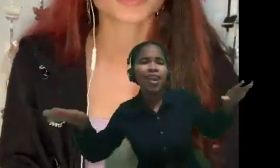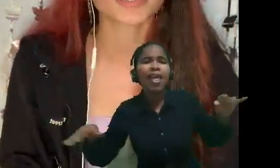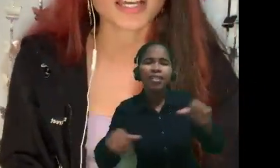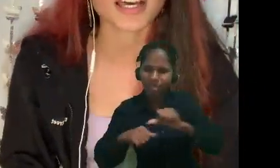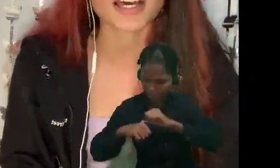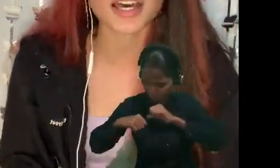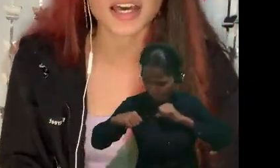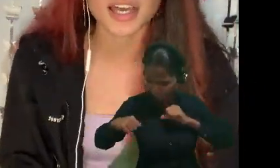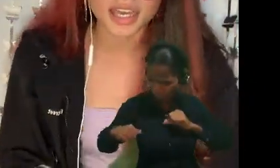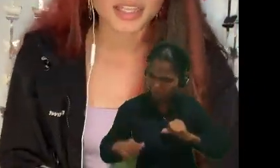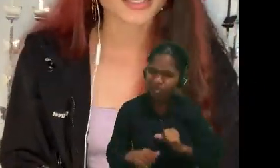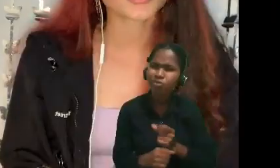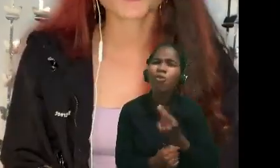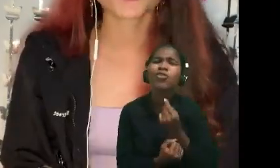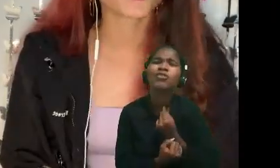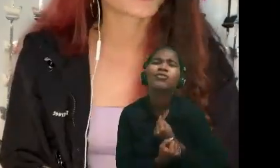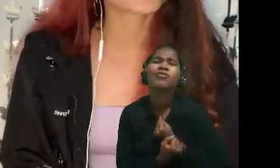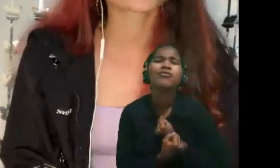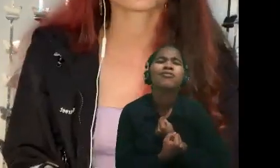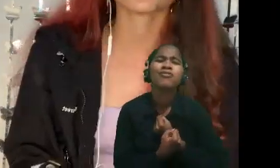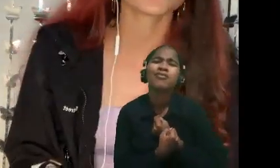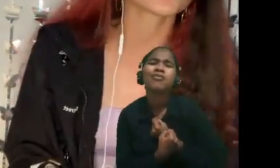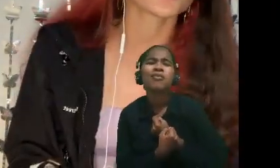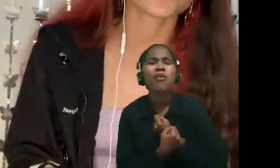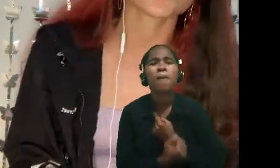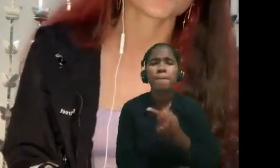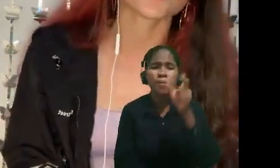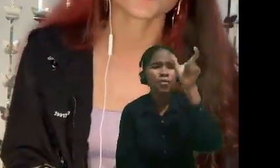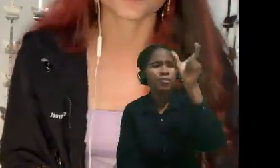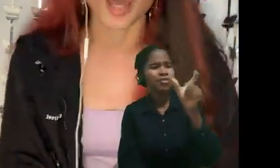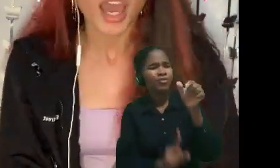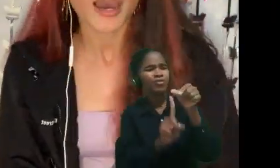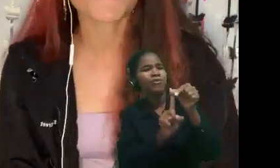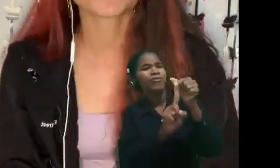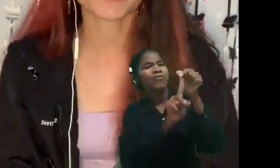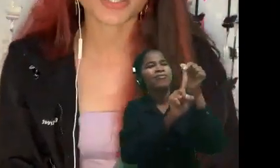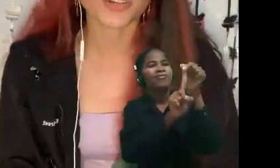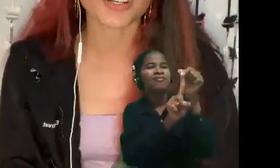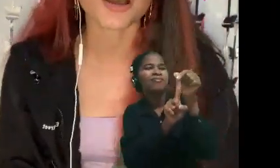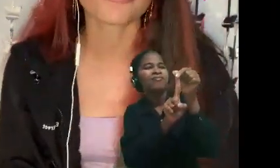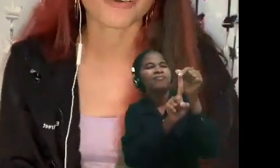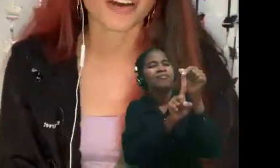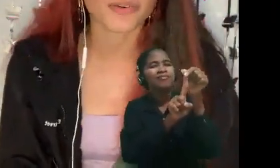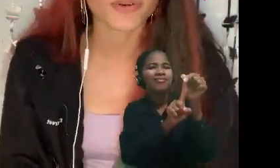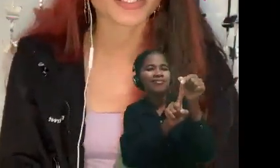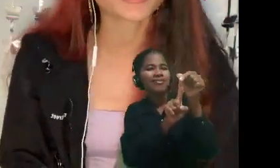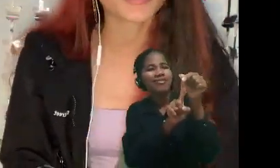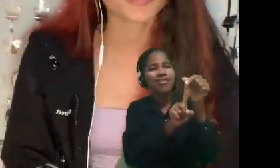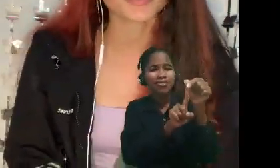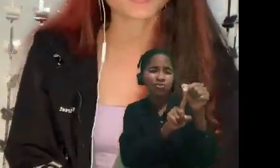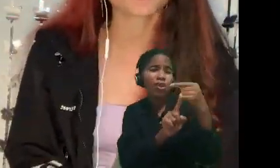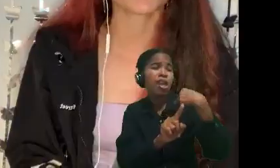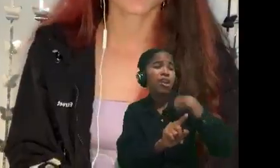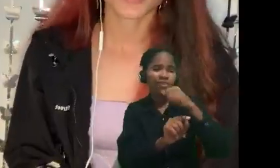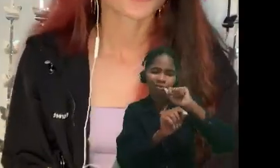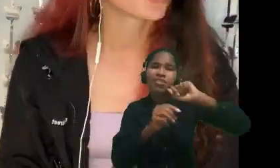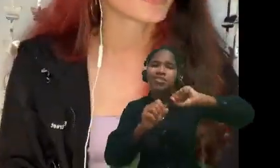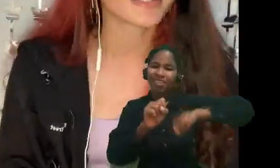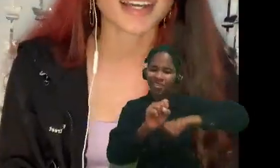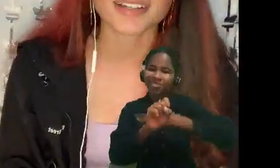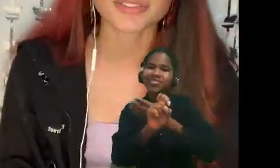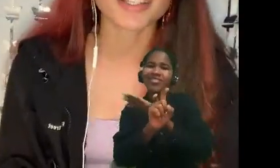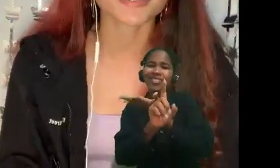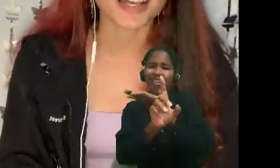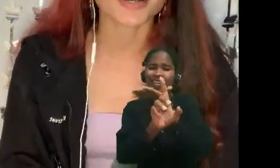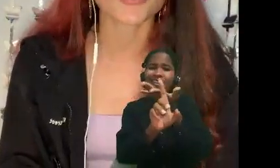sus sonrisas, tiene un corazón y yo. A mi persona favorita